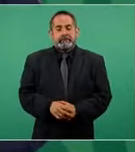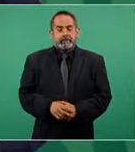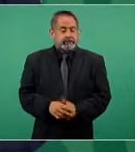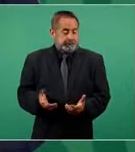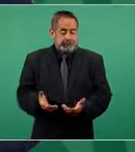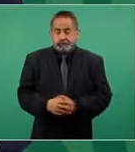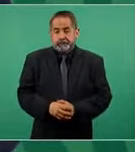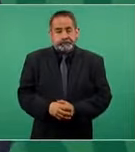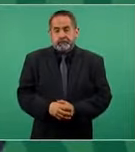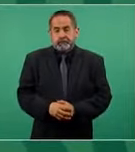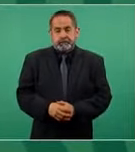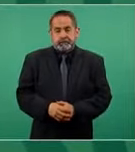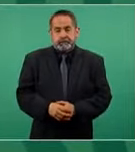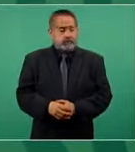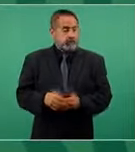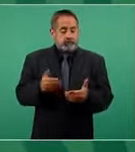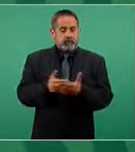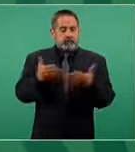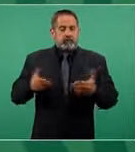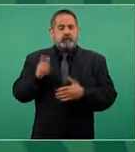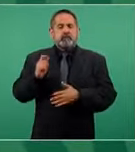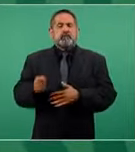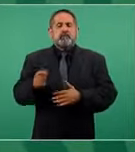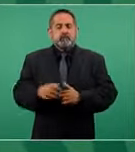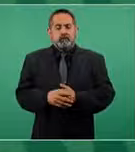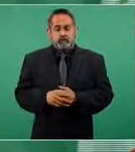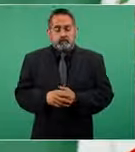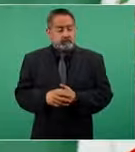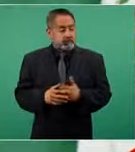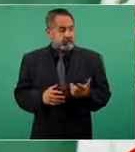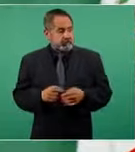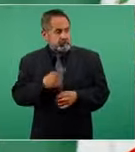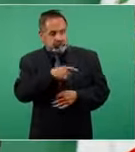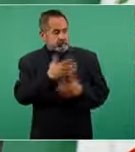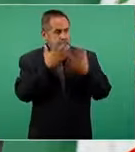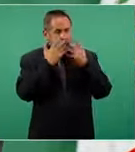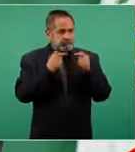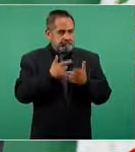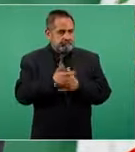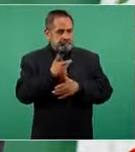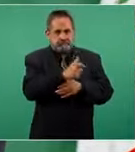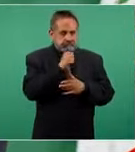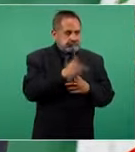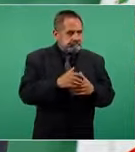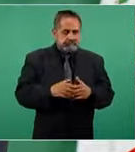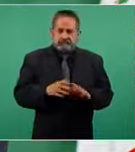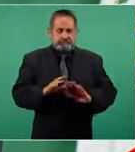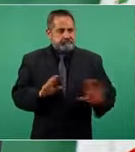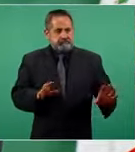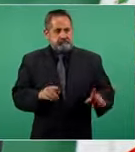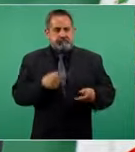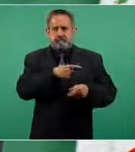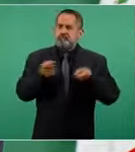Entonces, ahora, pues que ya no tienen la influencia política y sobre